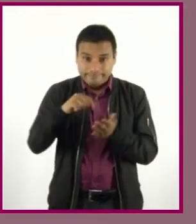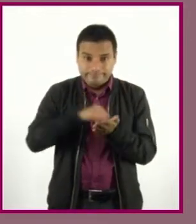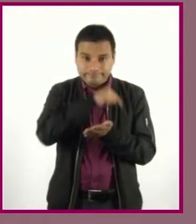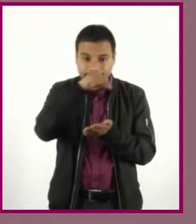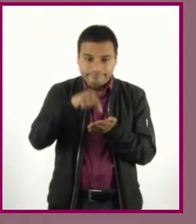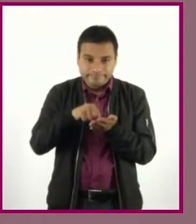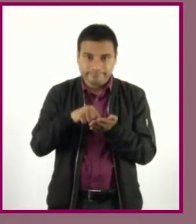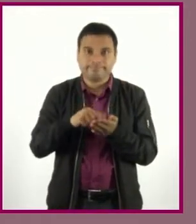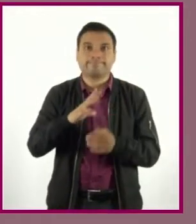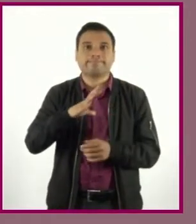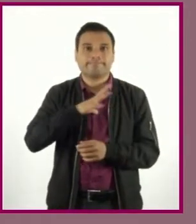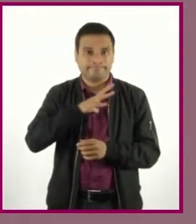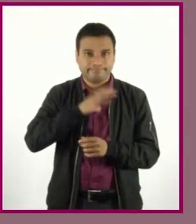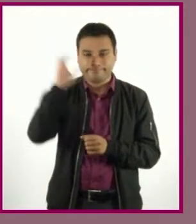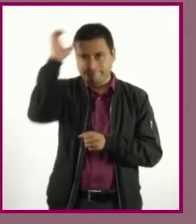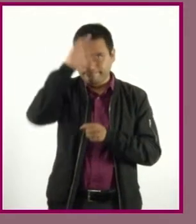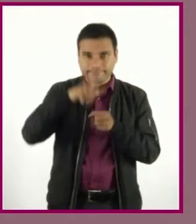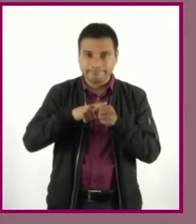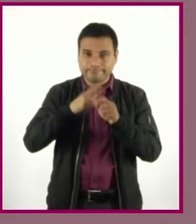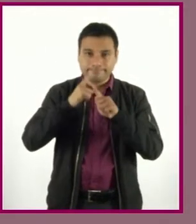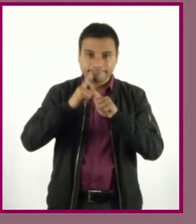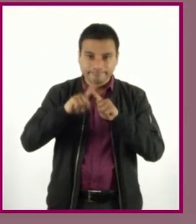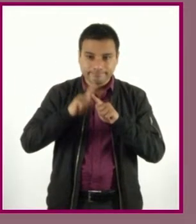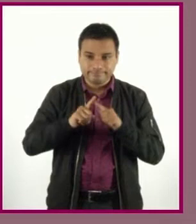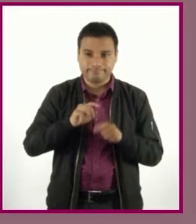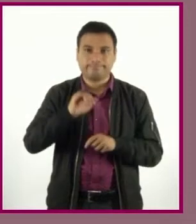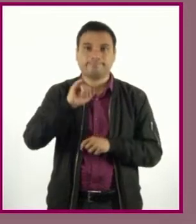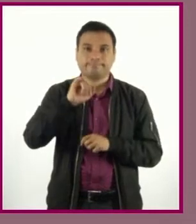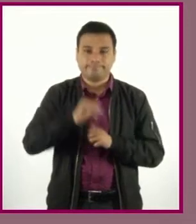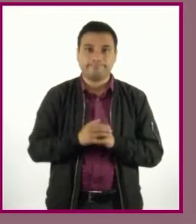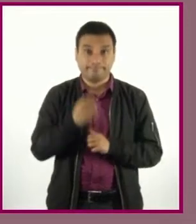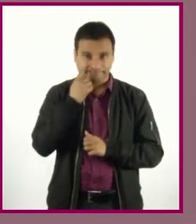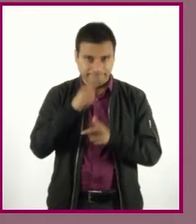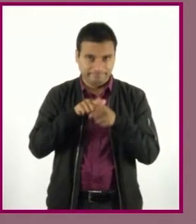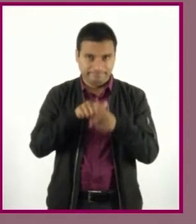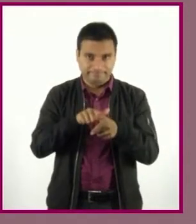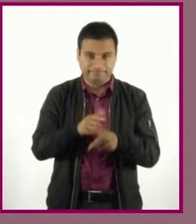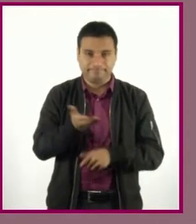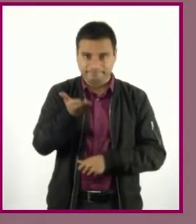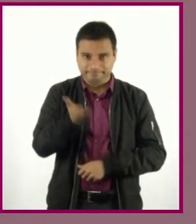de diversas culturas. Así es. Continuemos con la cápsula.